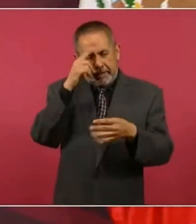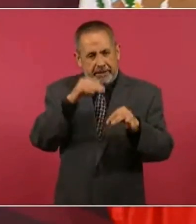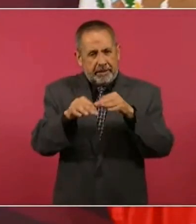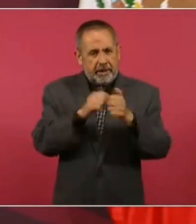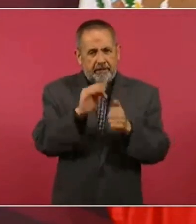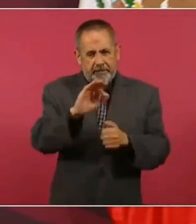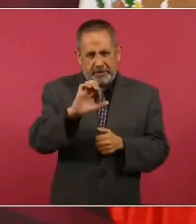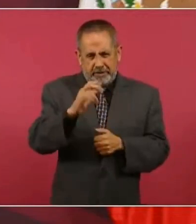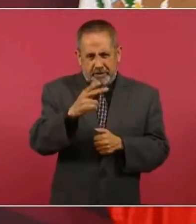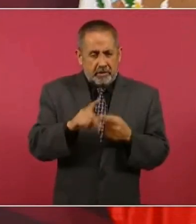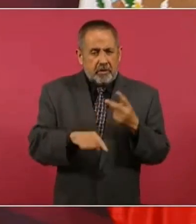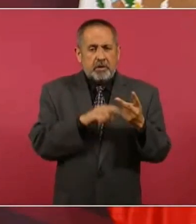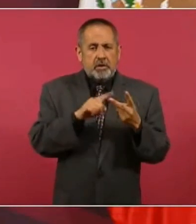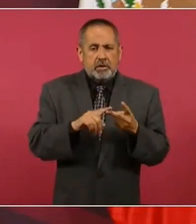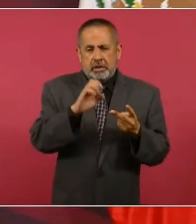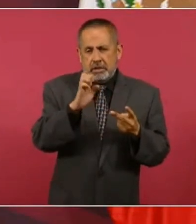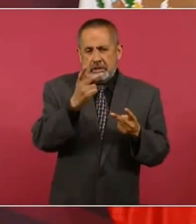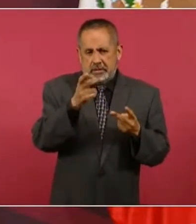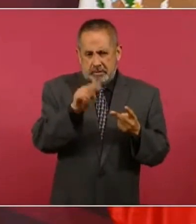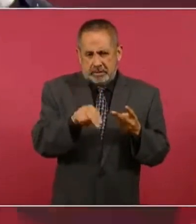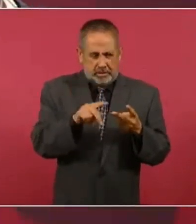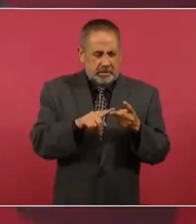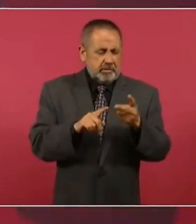y luego a Peña.